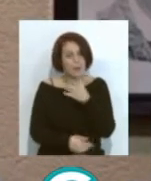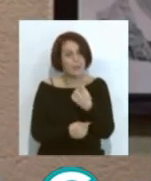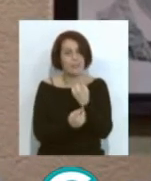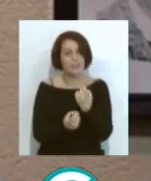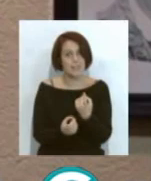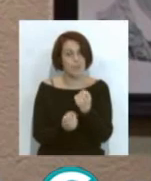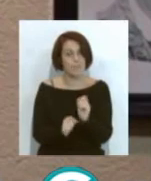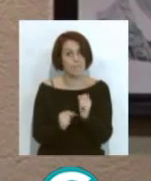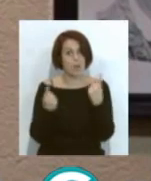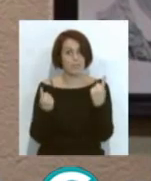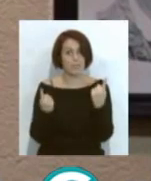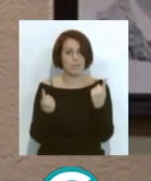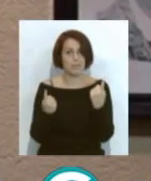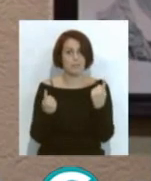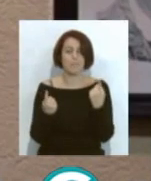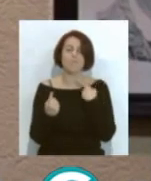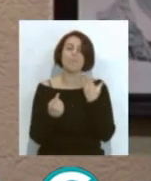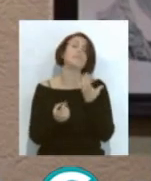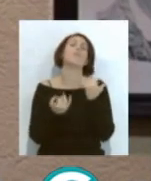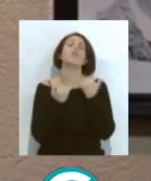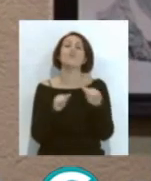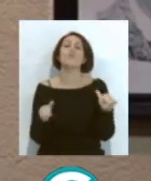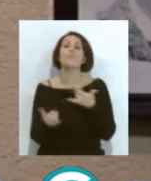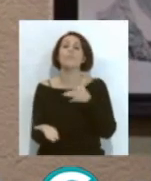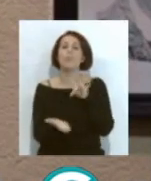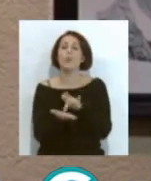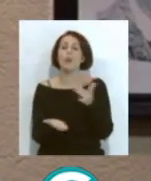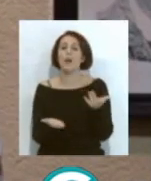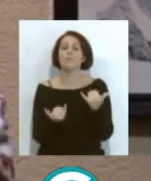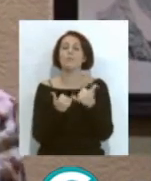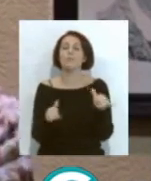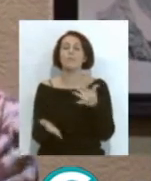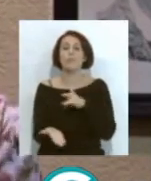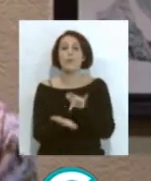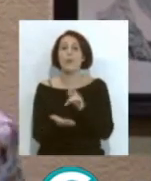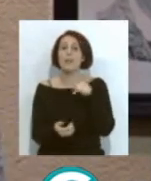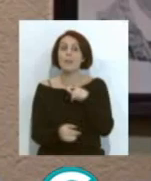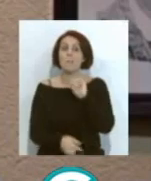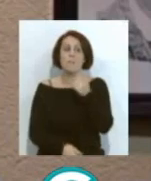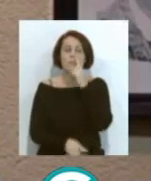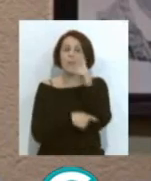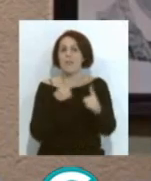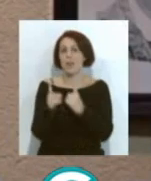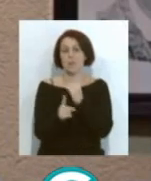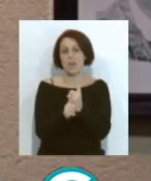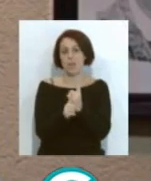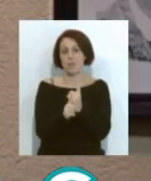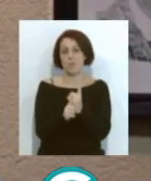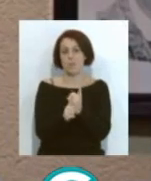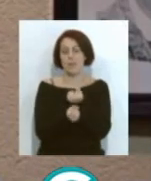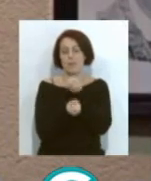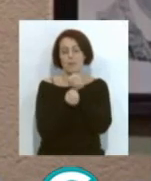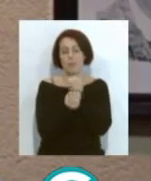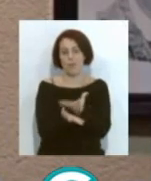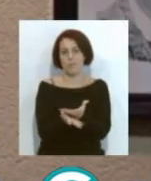nunca, tenemos que celebrar. Tenemos que celebrar este primer aniversario de la